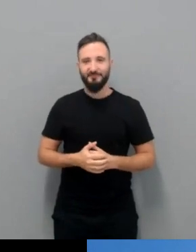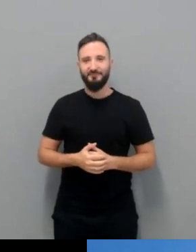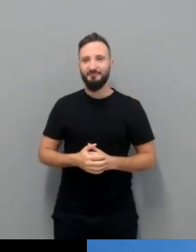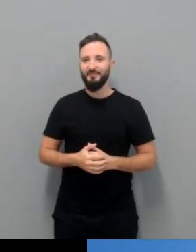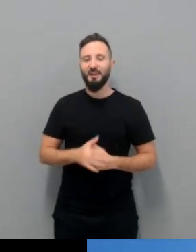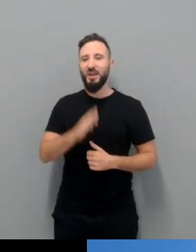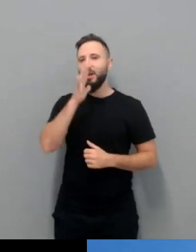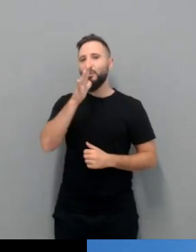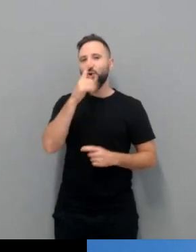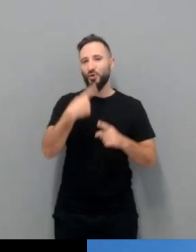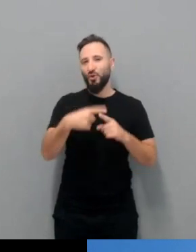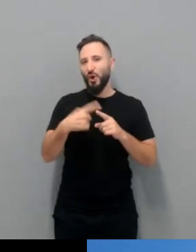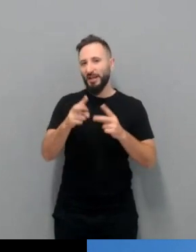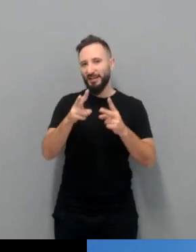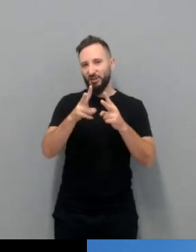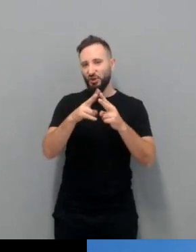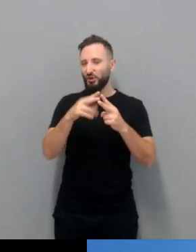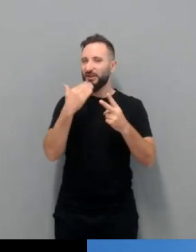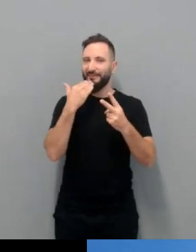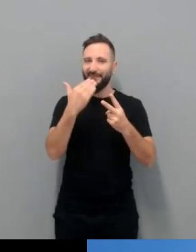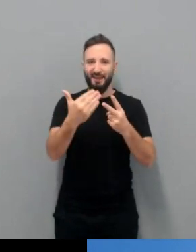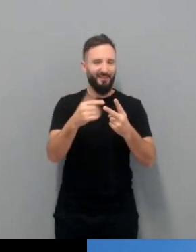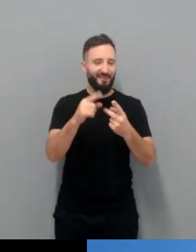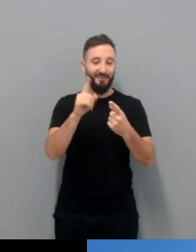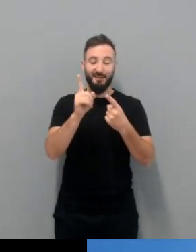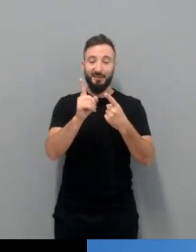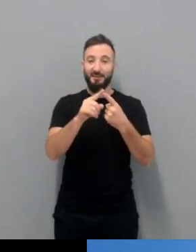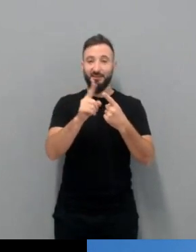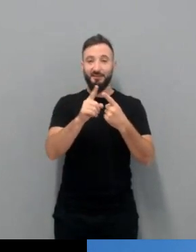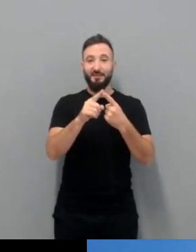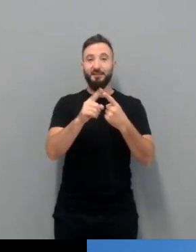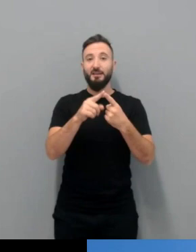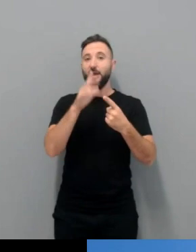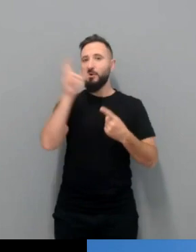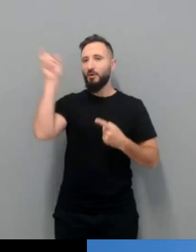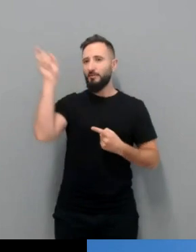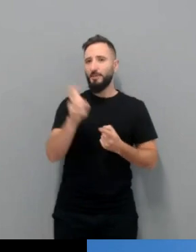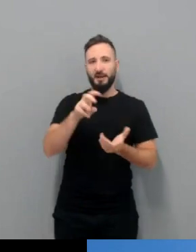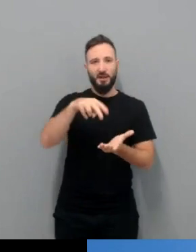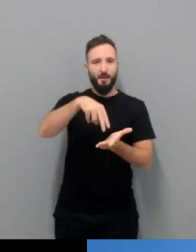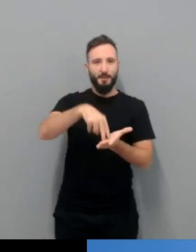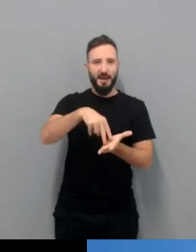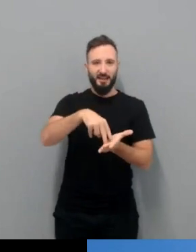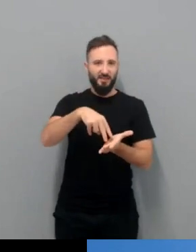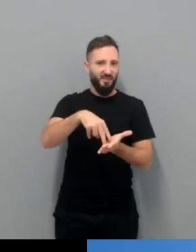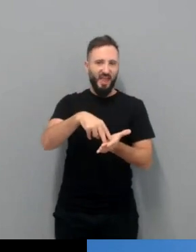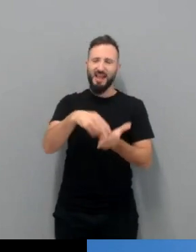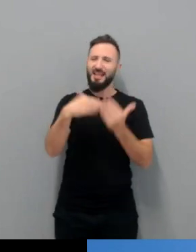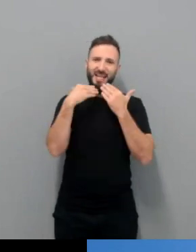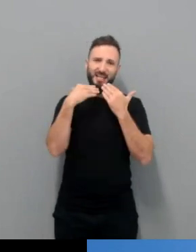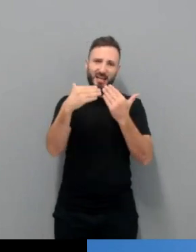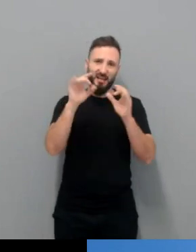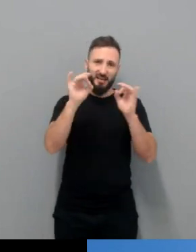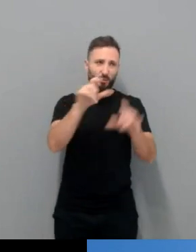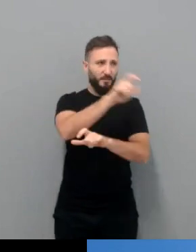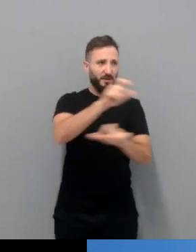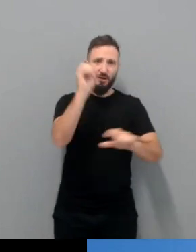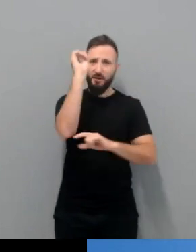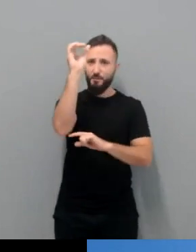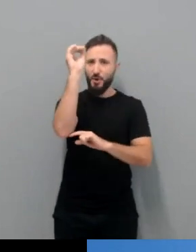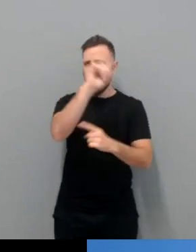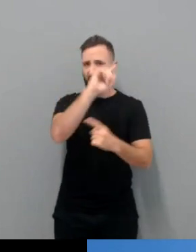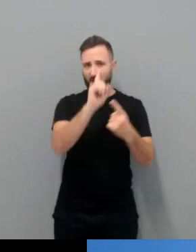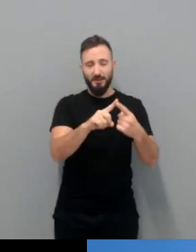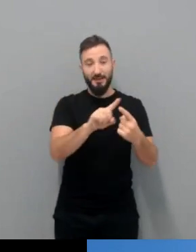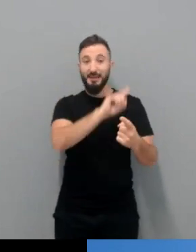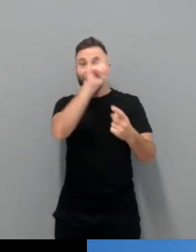por dos cosas. Uno, por estar hoy aquí, igual que al resto de ponentes, pero